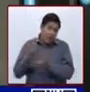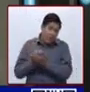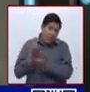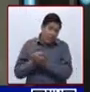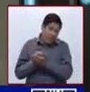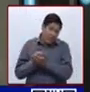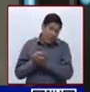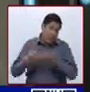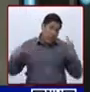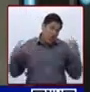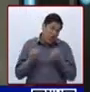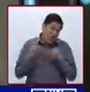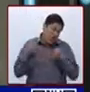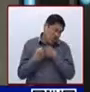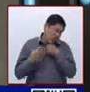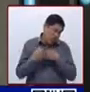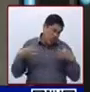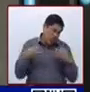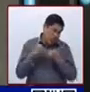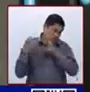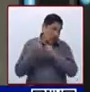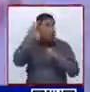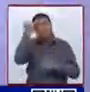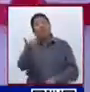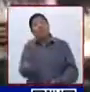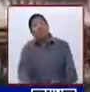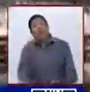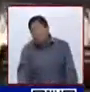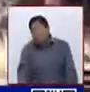se enfrentaron. El por qué conocemos a continuación.